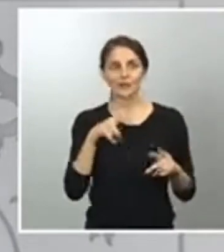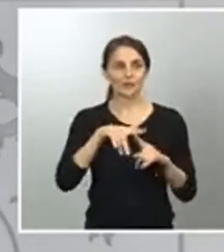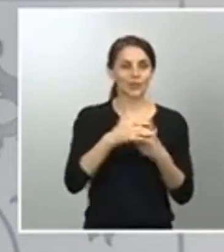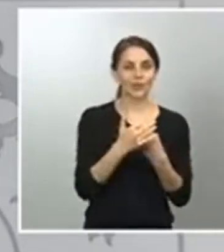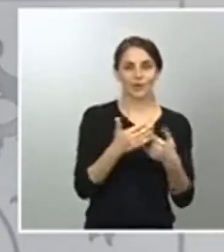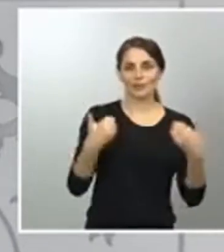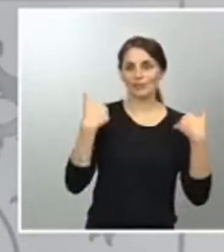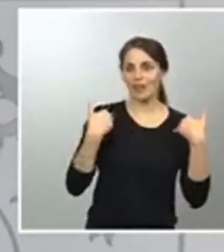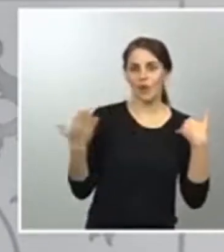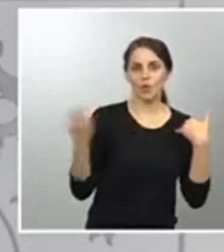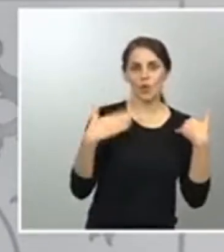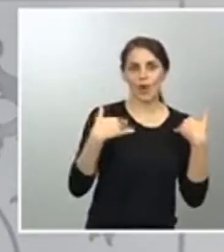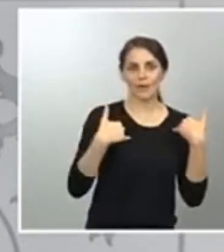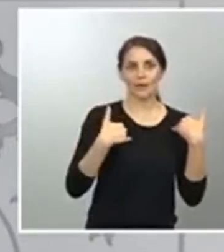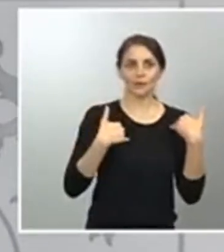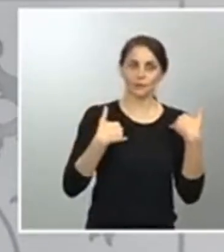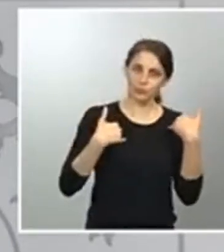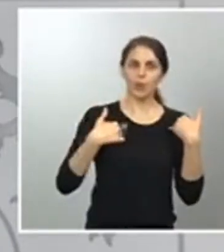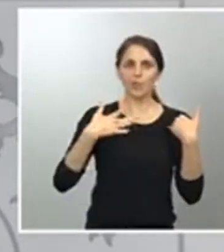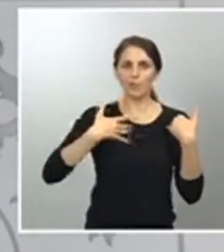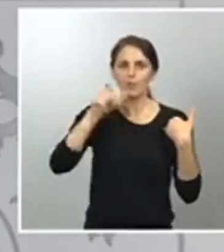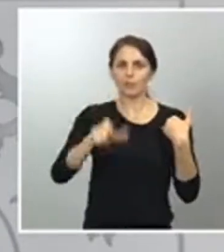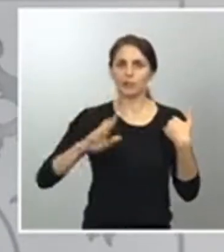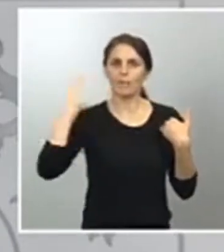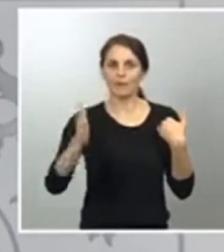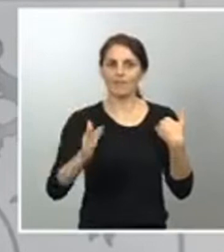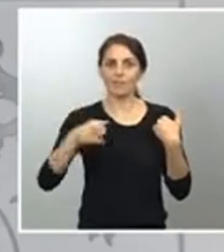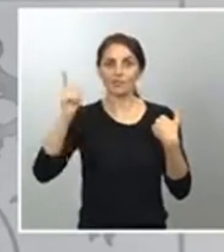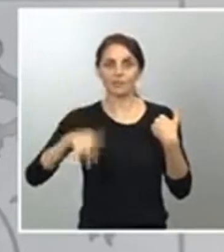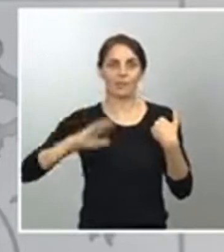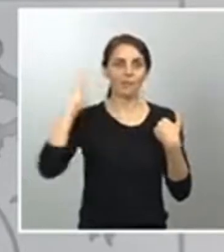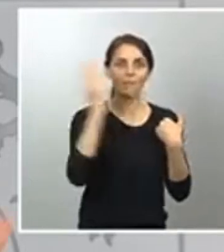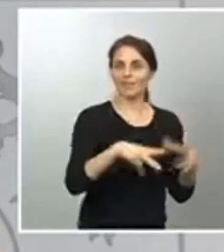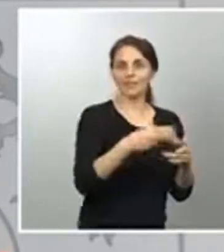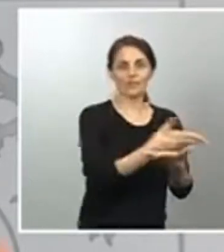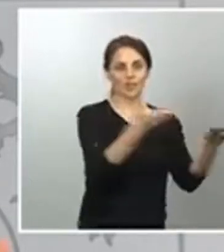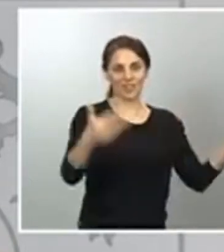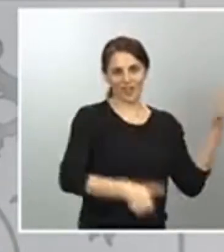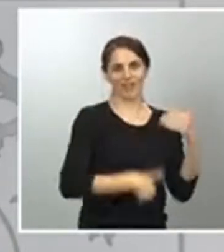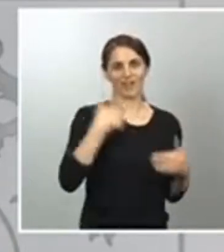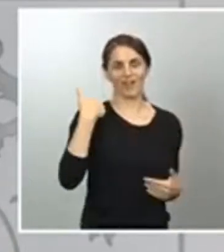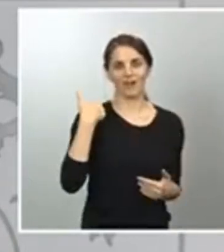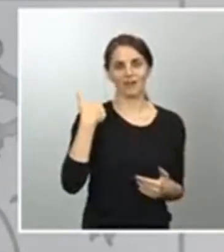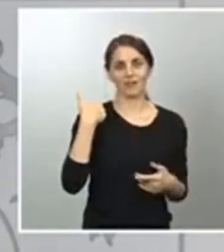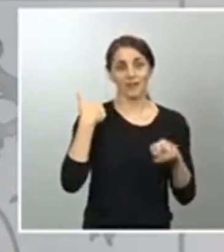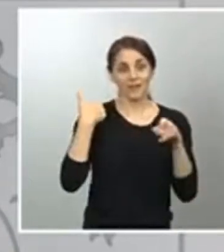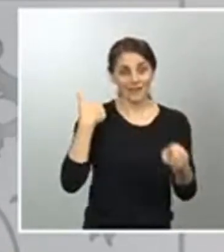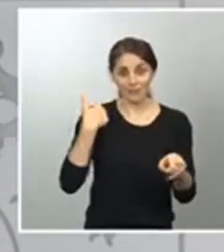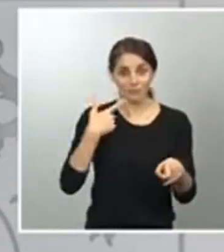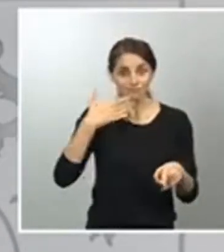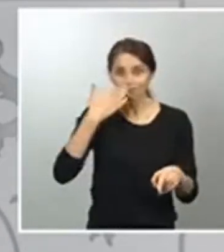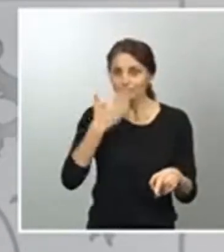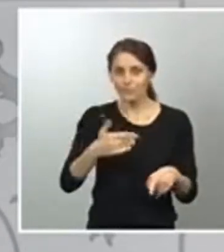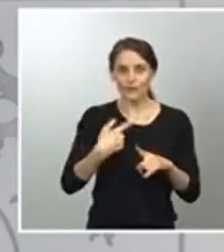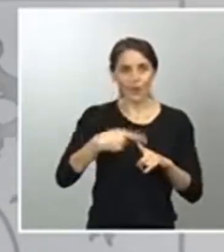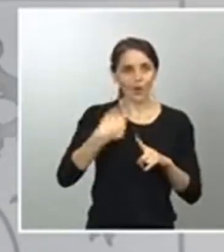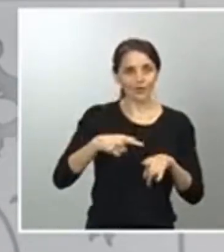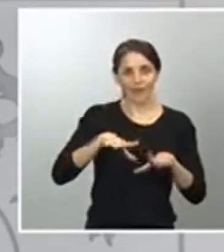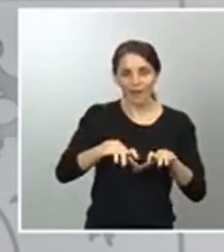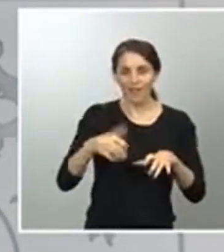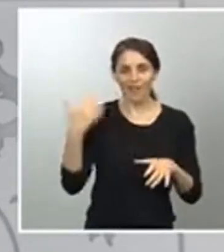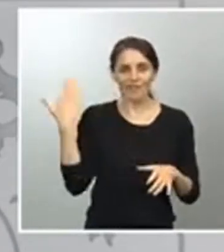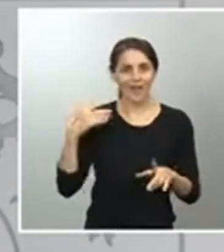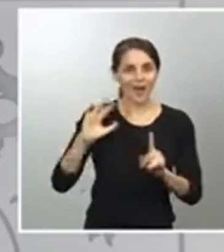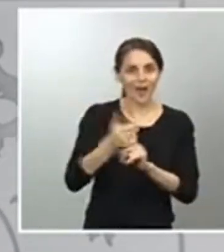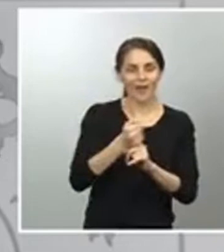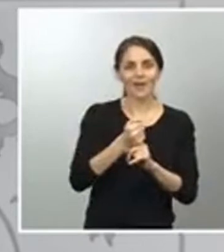conjunto de la sociedad española. Lo que hemos conseguido, hay que reconocerlo, es enorme. Pero podemos perderlo si no sabemos cuidarlo entre